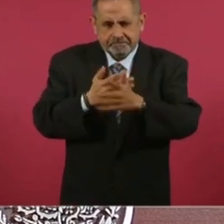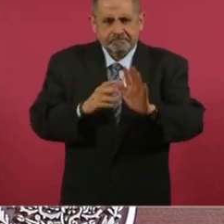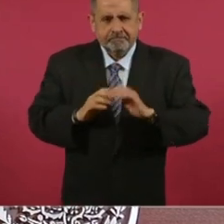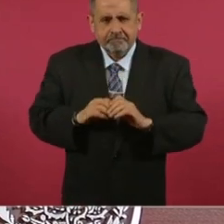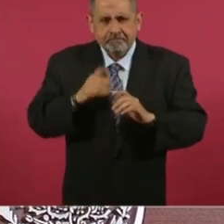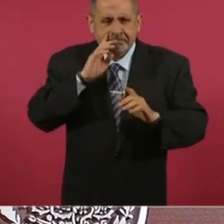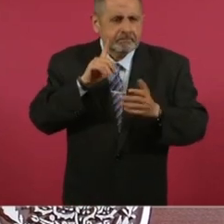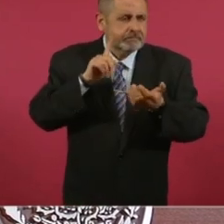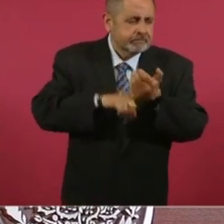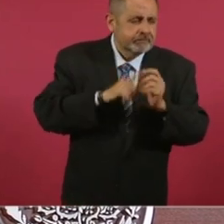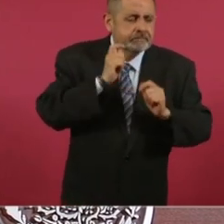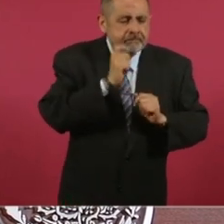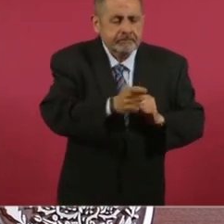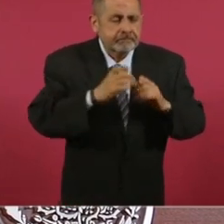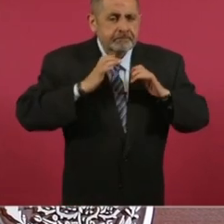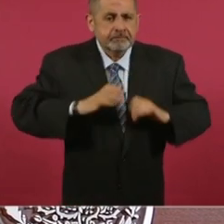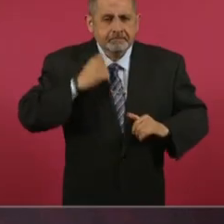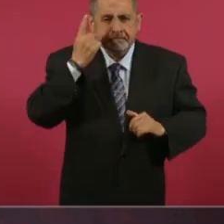de identificación